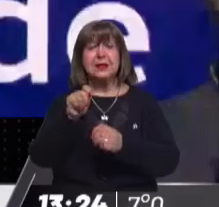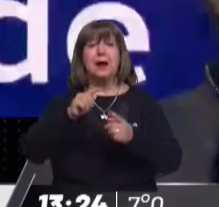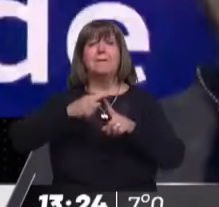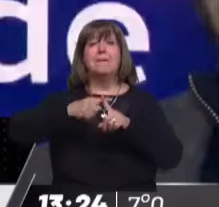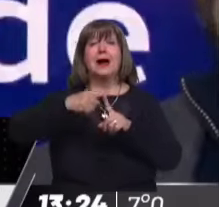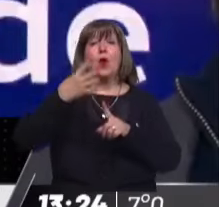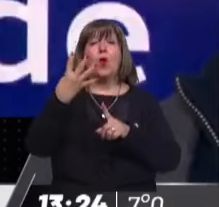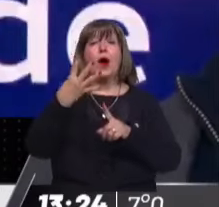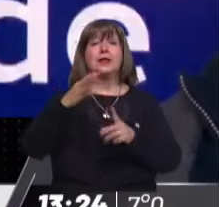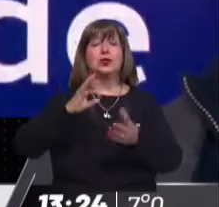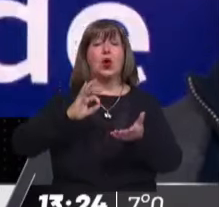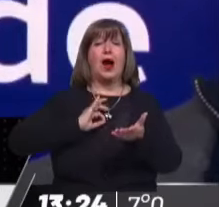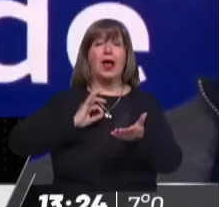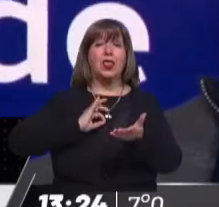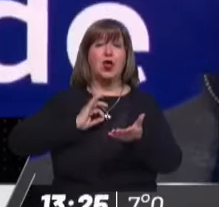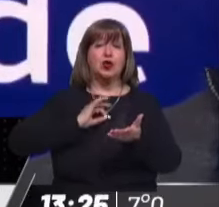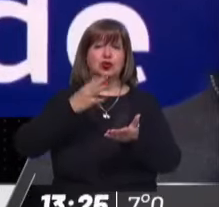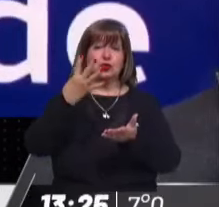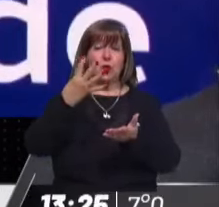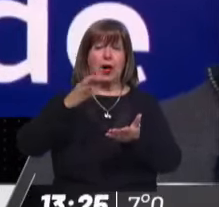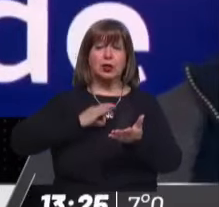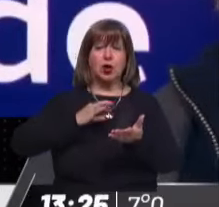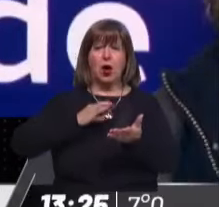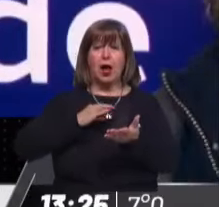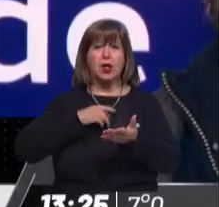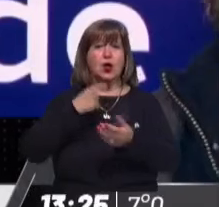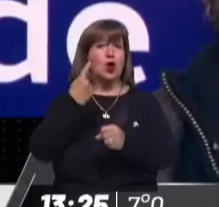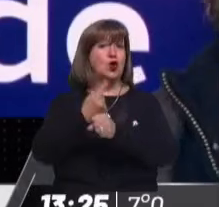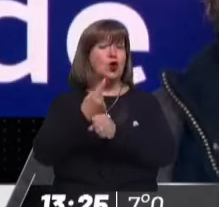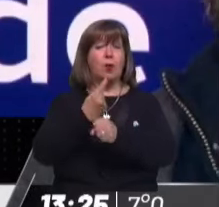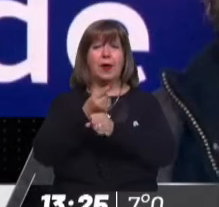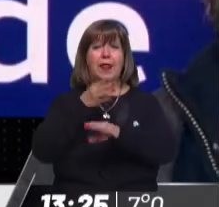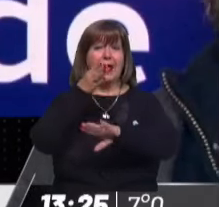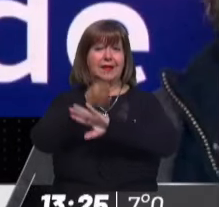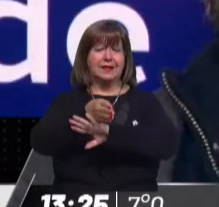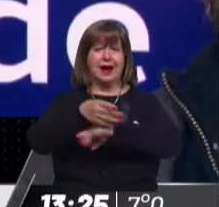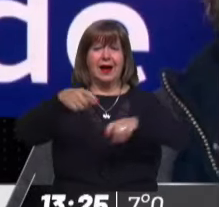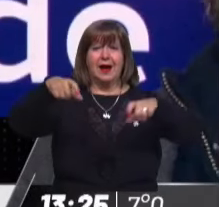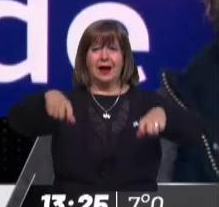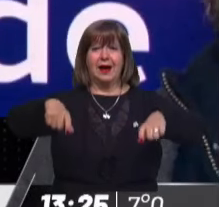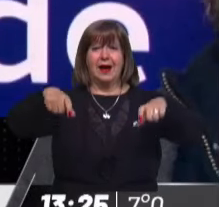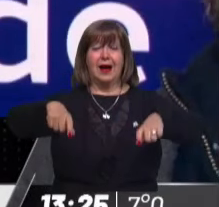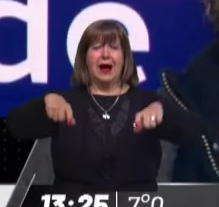4 años de impedimento de ingreso en cualquier campo deportivo de Argentina,